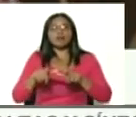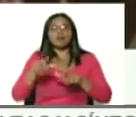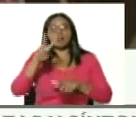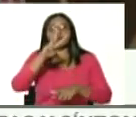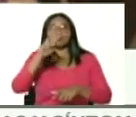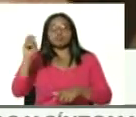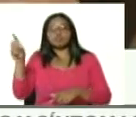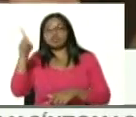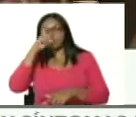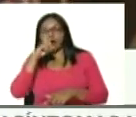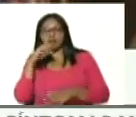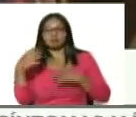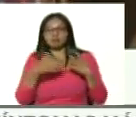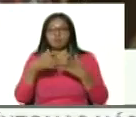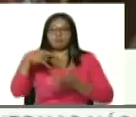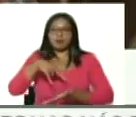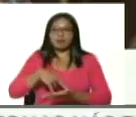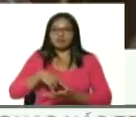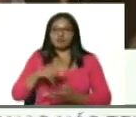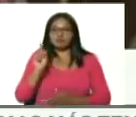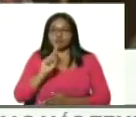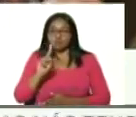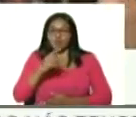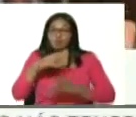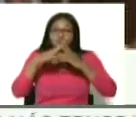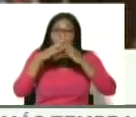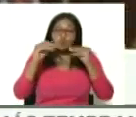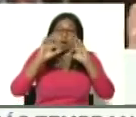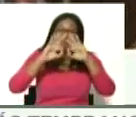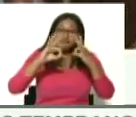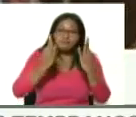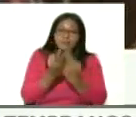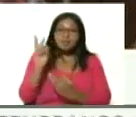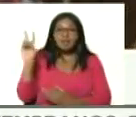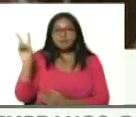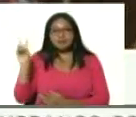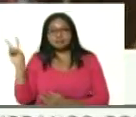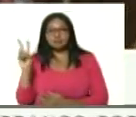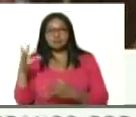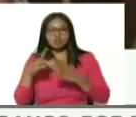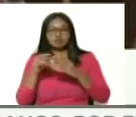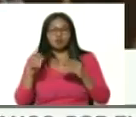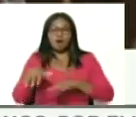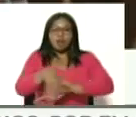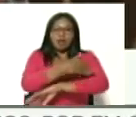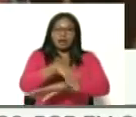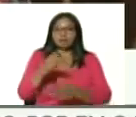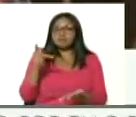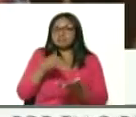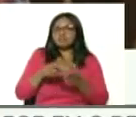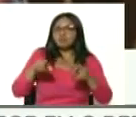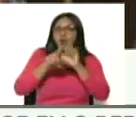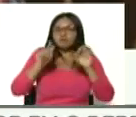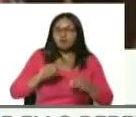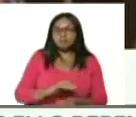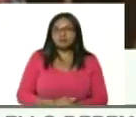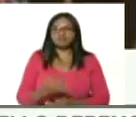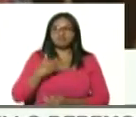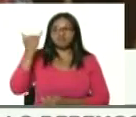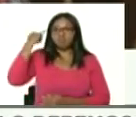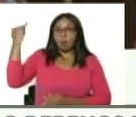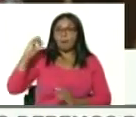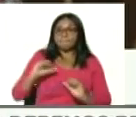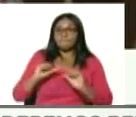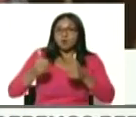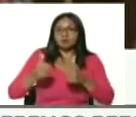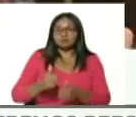que por el contrario debemos lograr que todas las familias de Venezuela, todas las comunidades, todas las calles participen. Han surgido ideas interesantes,